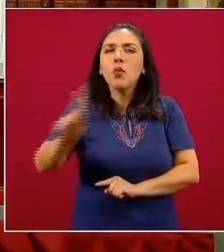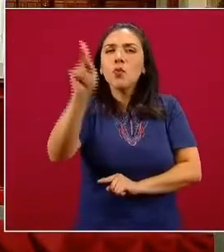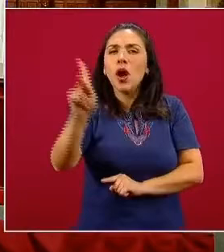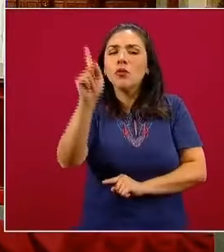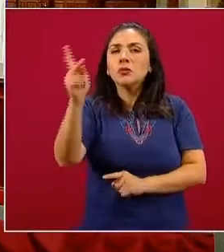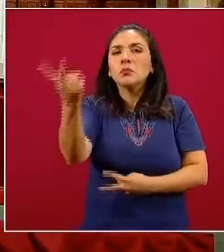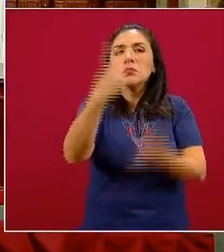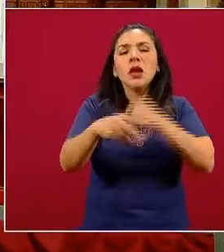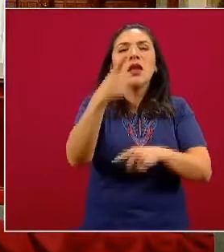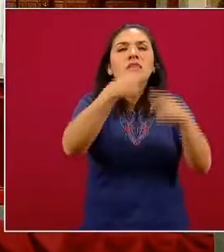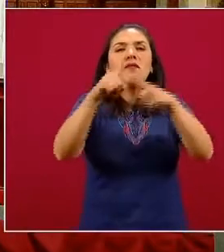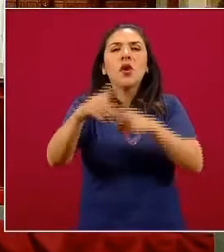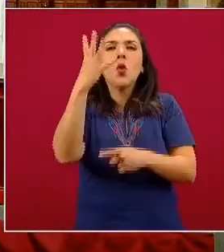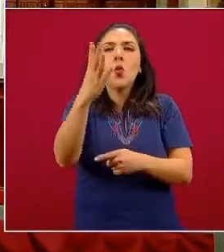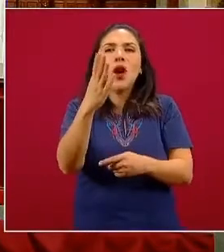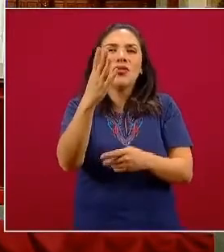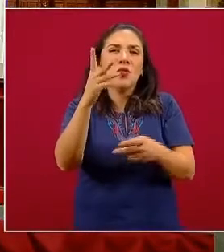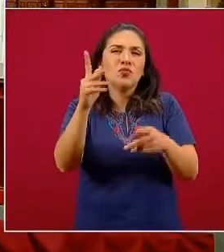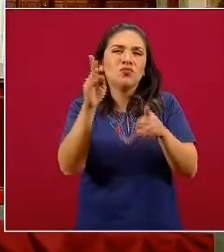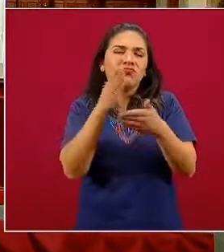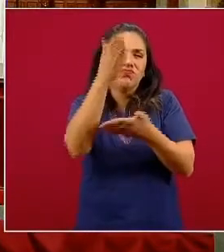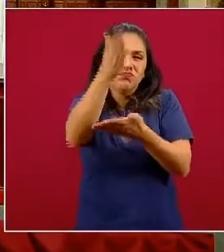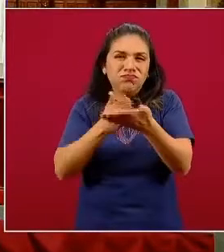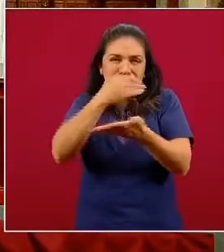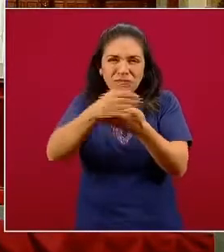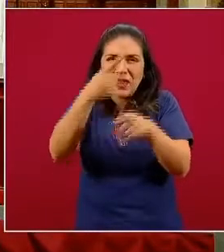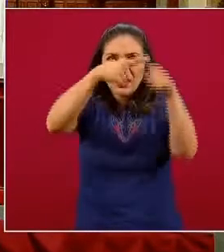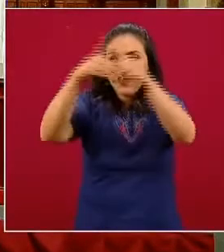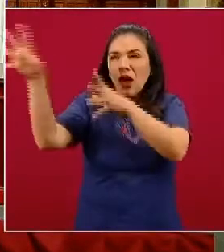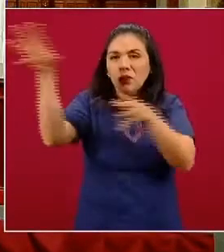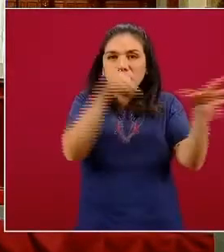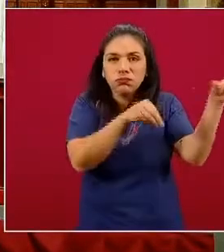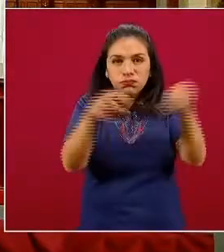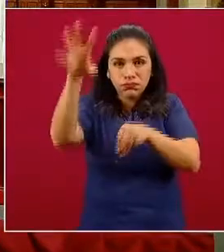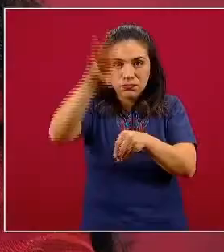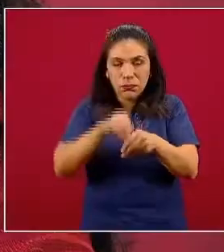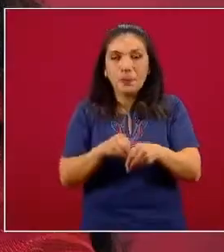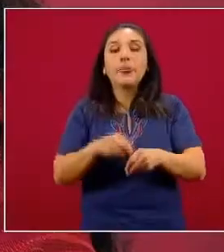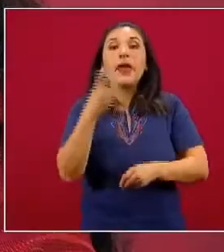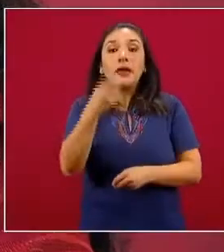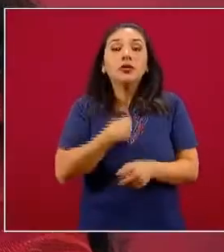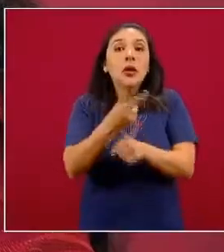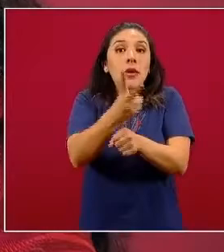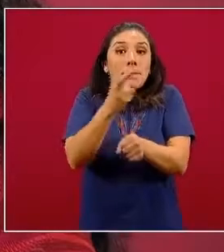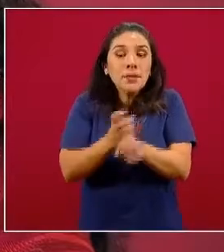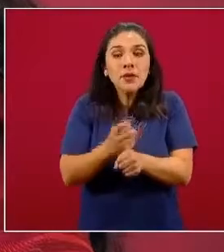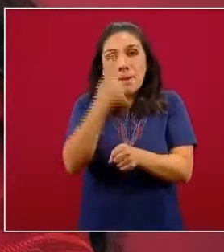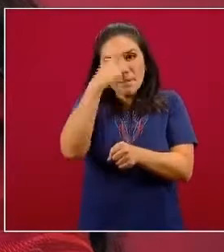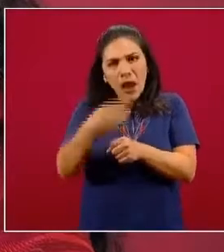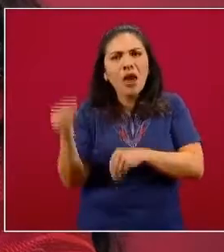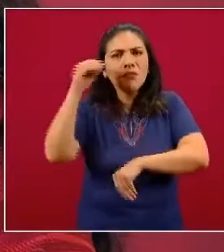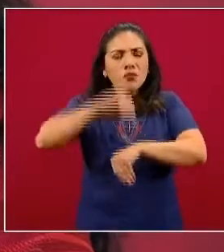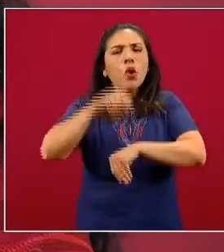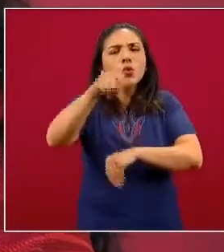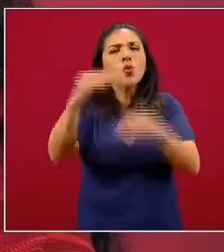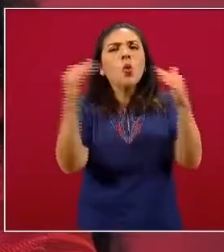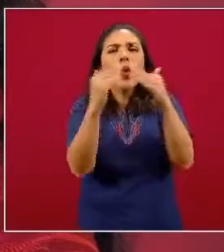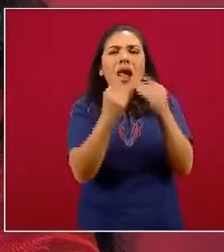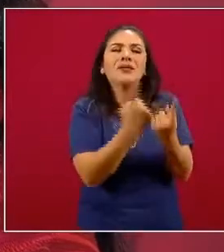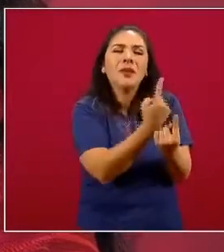provienen de 4 rumbos diferentes. La invitación es a hacer las ofrendas en